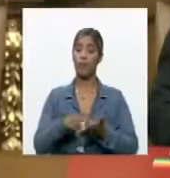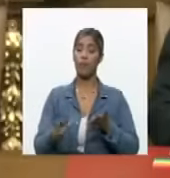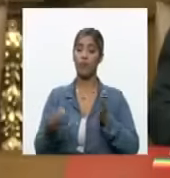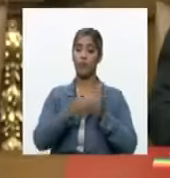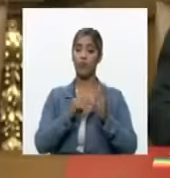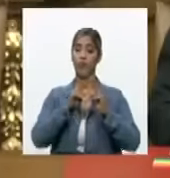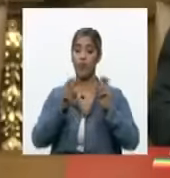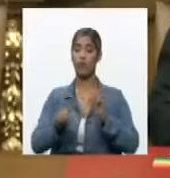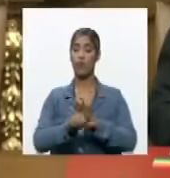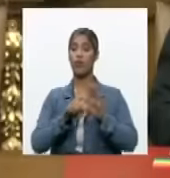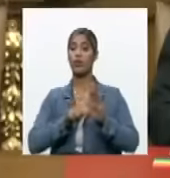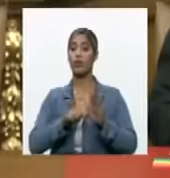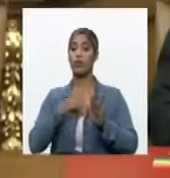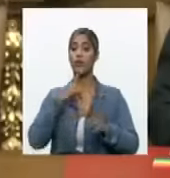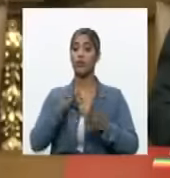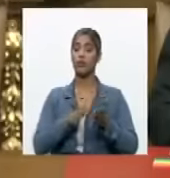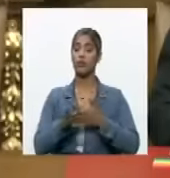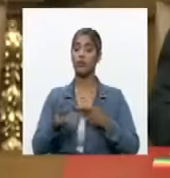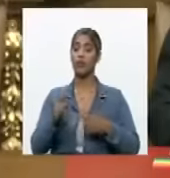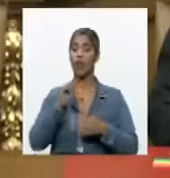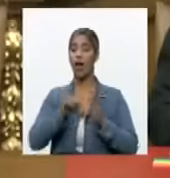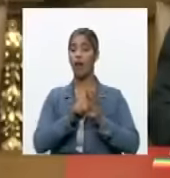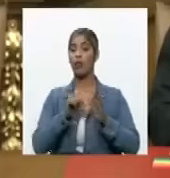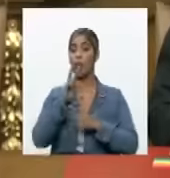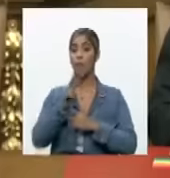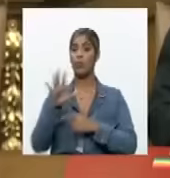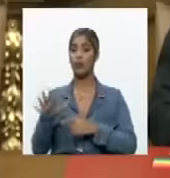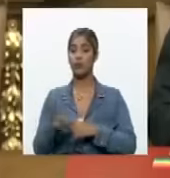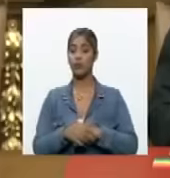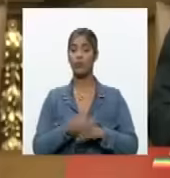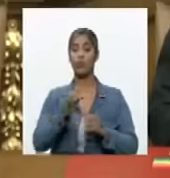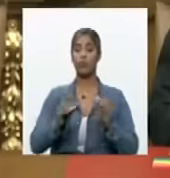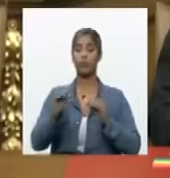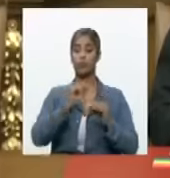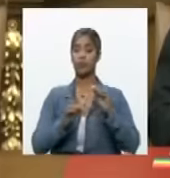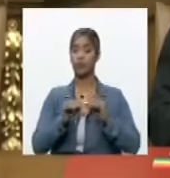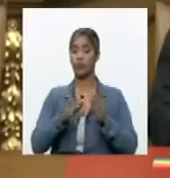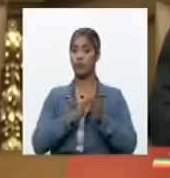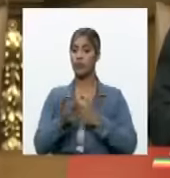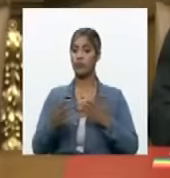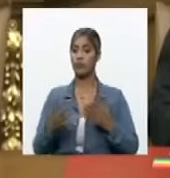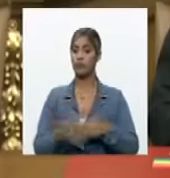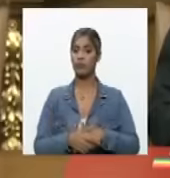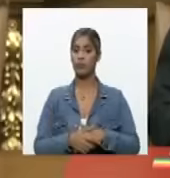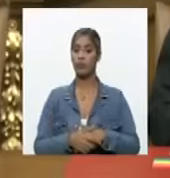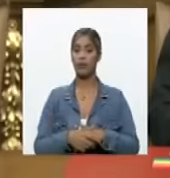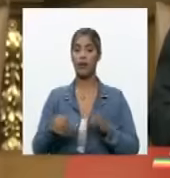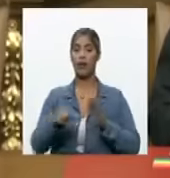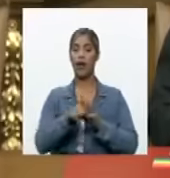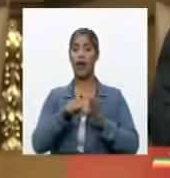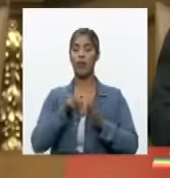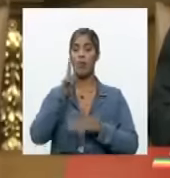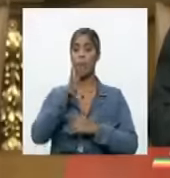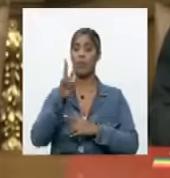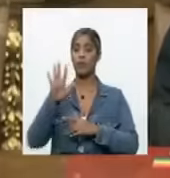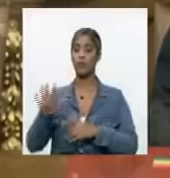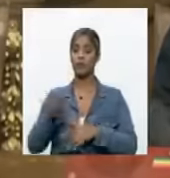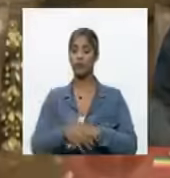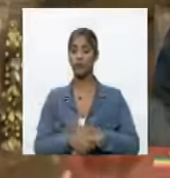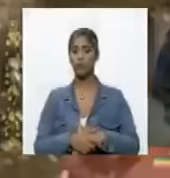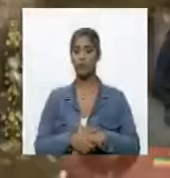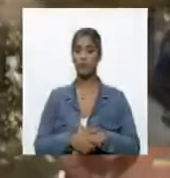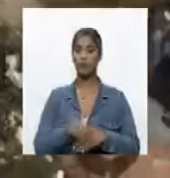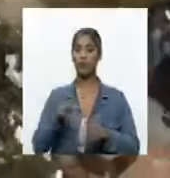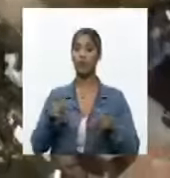de un nuevo artículo que será el artículo 25, quedando redactado en los siguientes términos. Artículo 25.